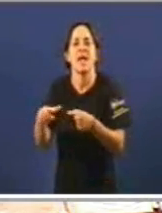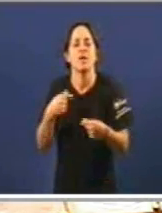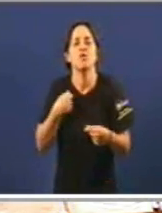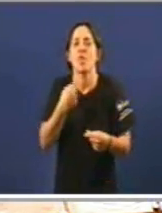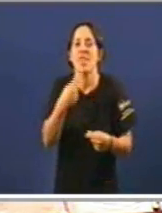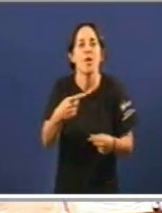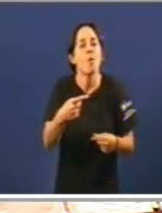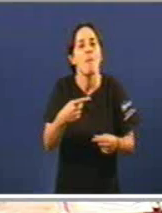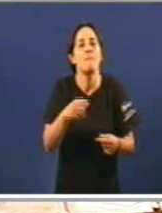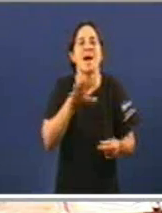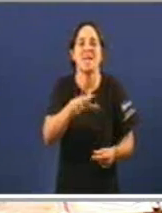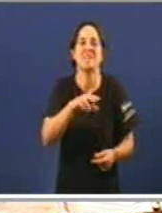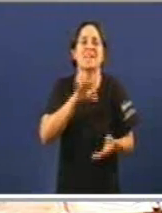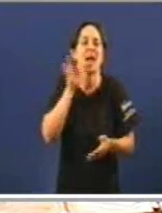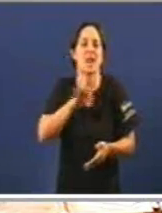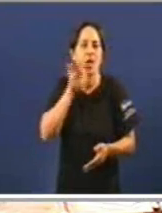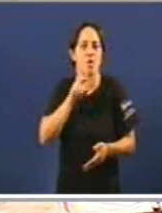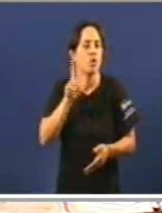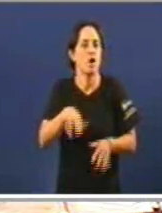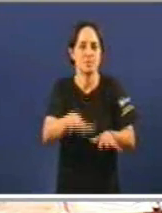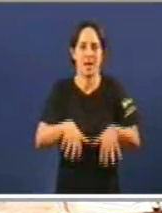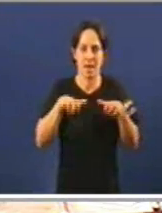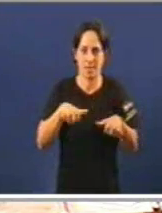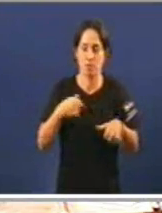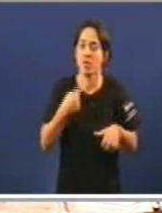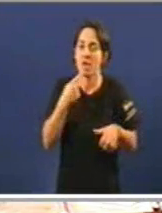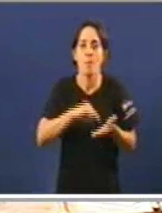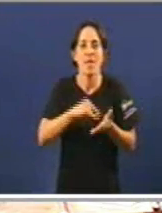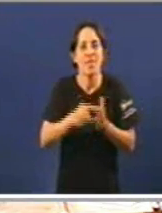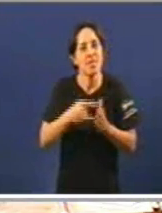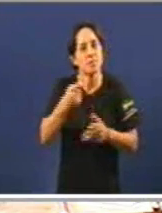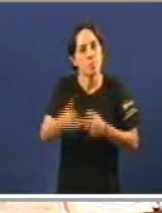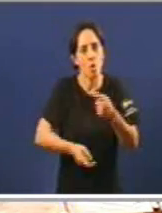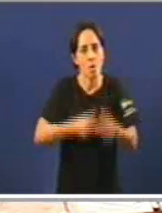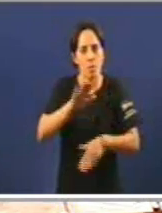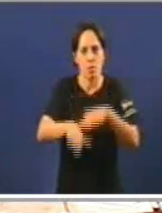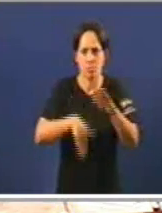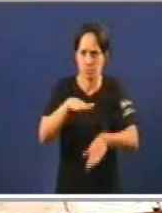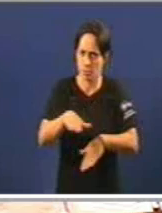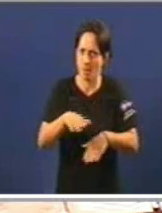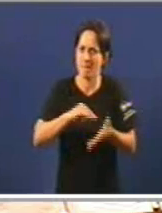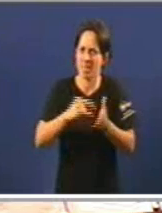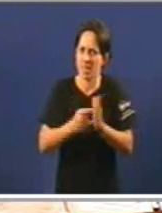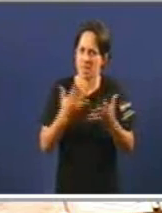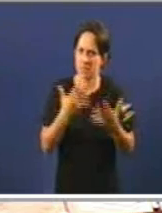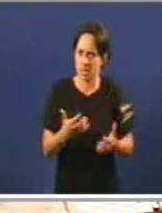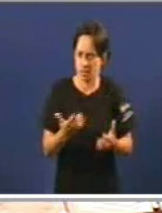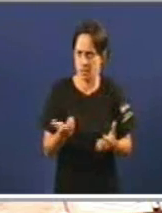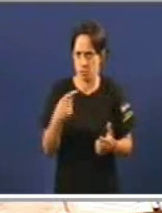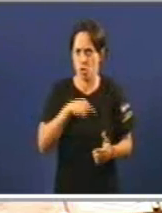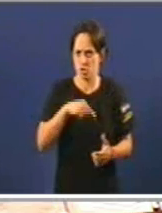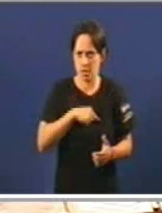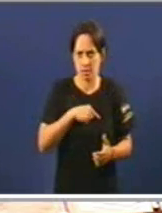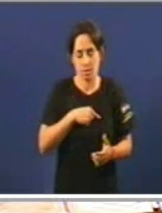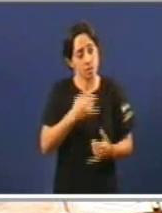país galego. Falamos de medidas paulatinas, serias, conscientes, e ustedes non están